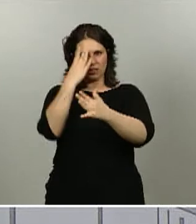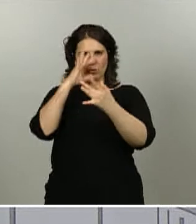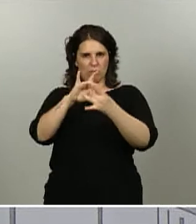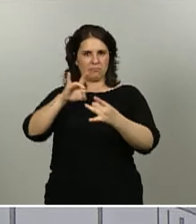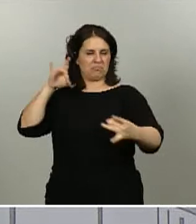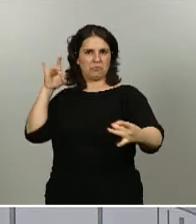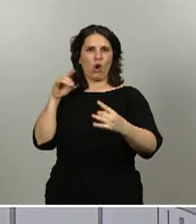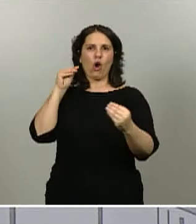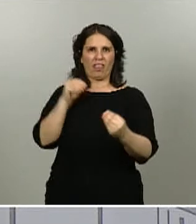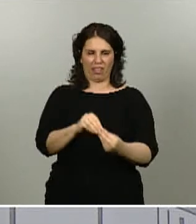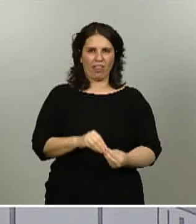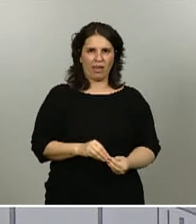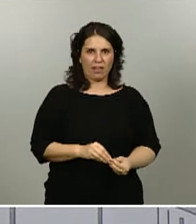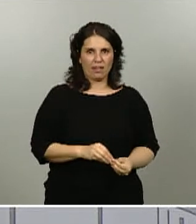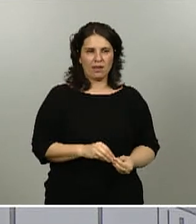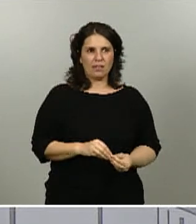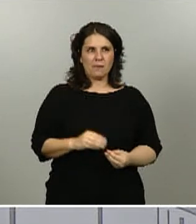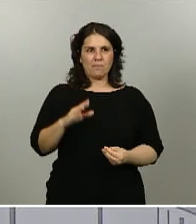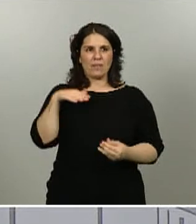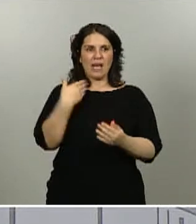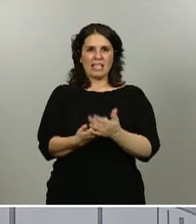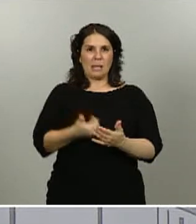hecho, más el día de hoy.